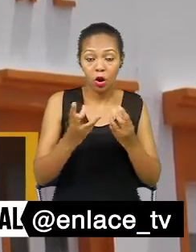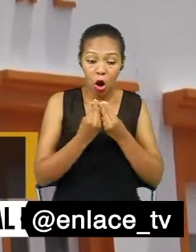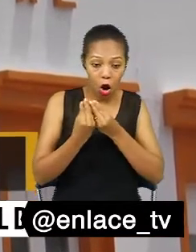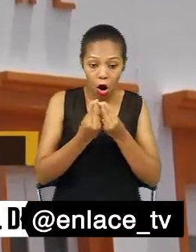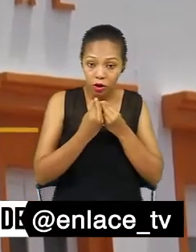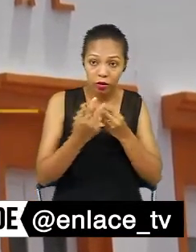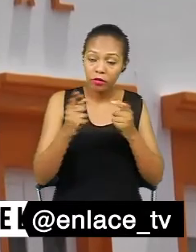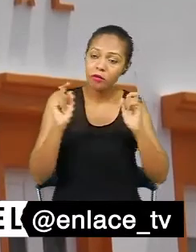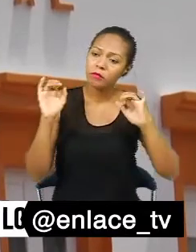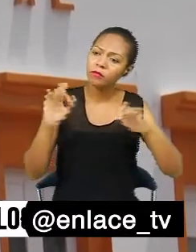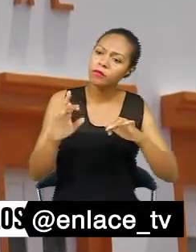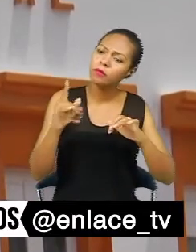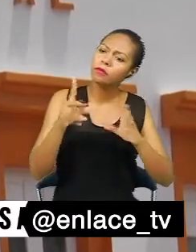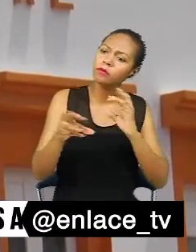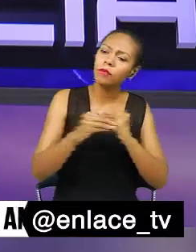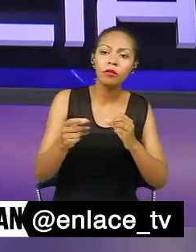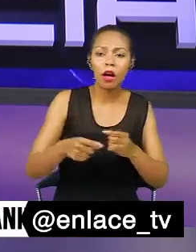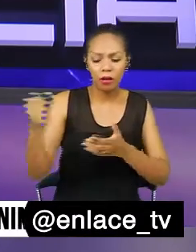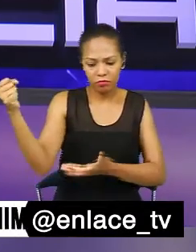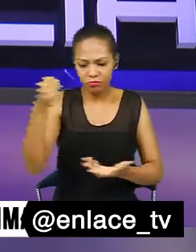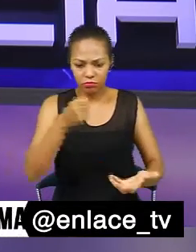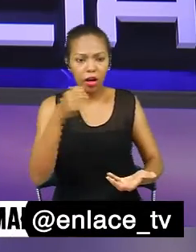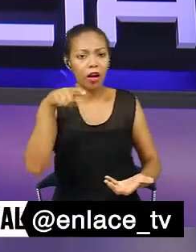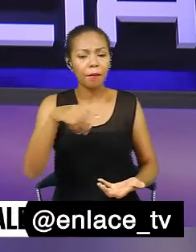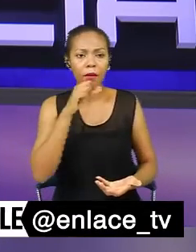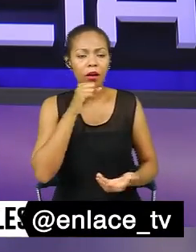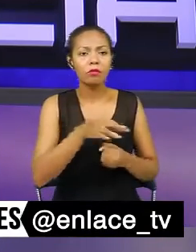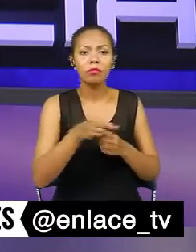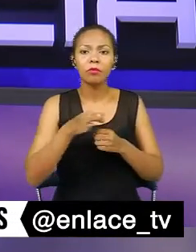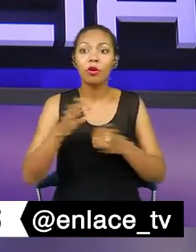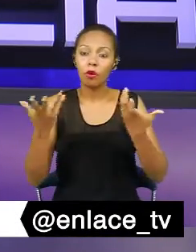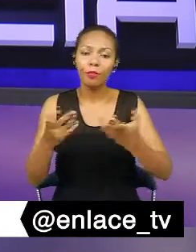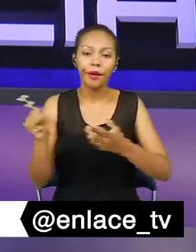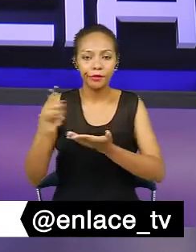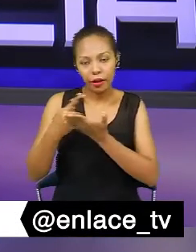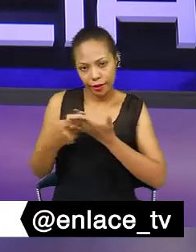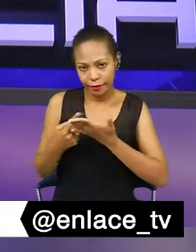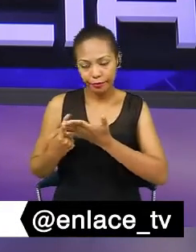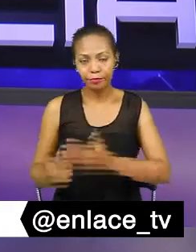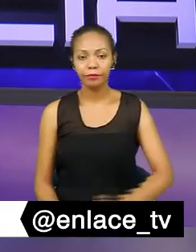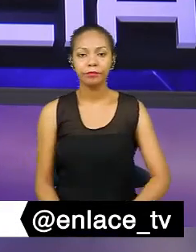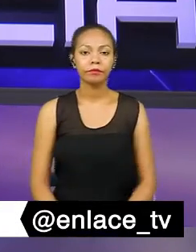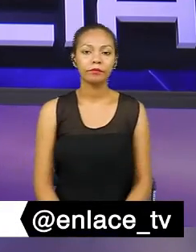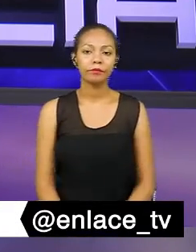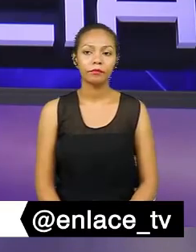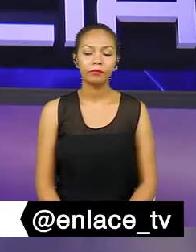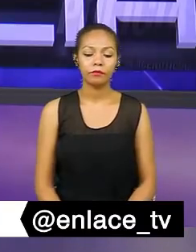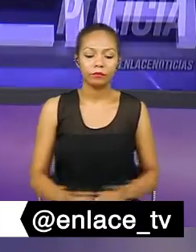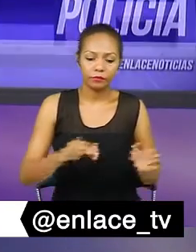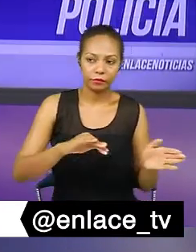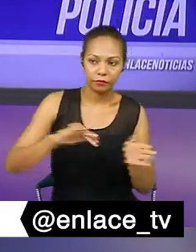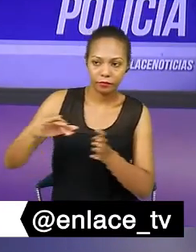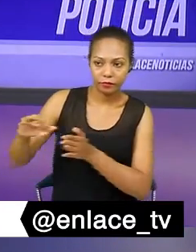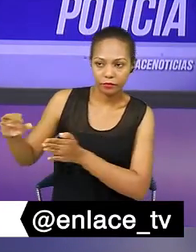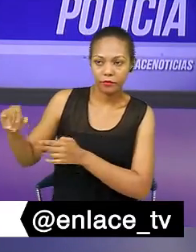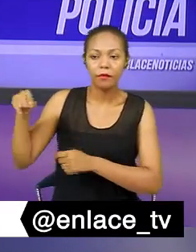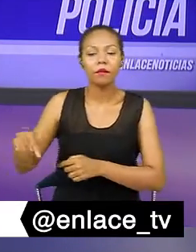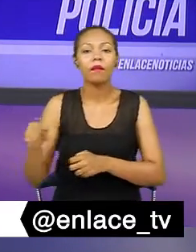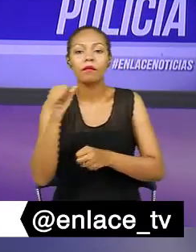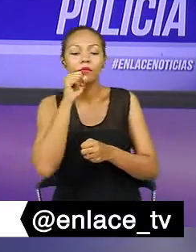modificaciones que se dan al presupuesto municipal. Y en otra información, las autoridades anunciaron en el Magdalena Medio, a partir de hoy se realizará